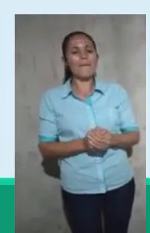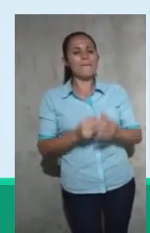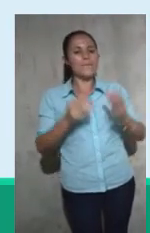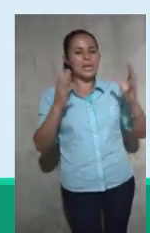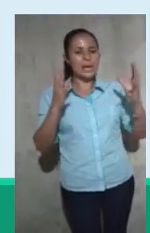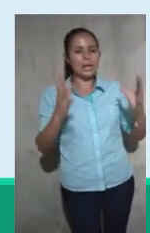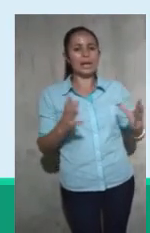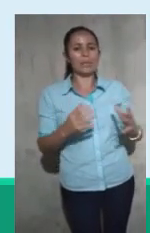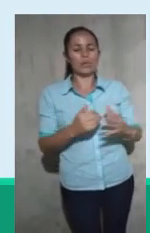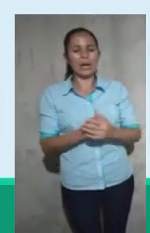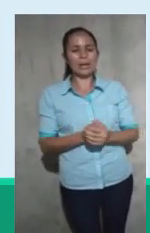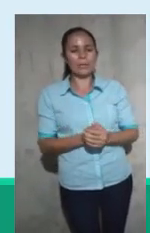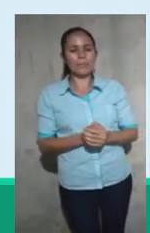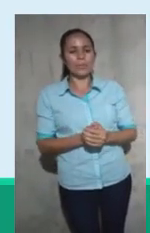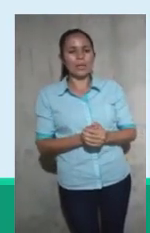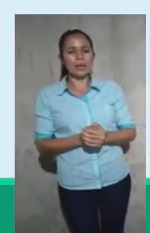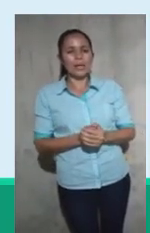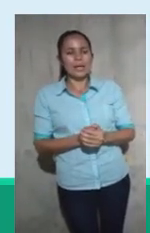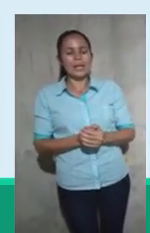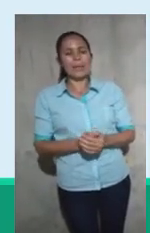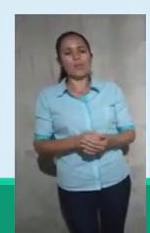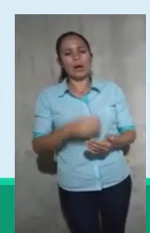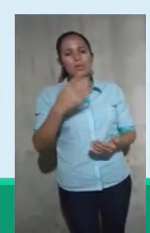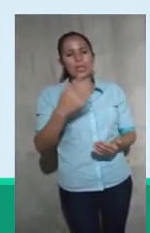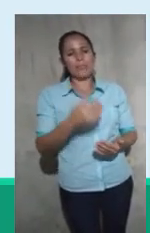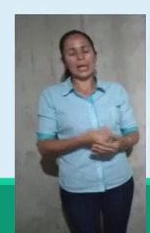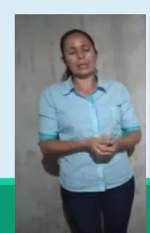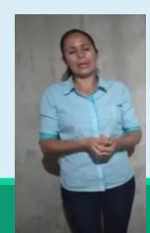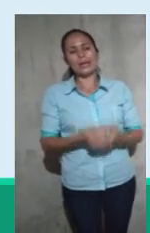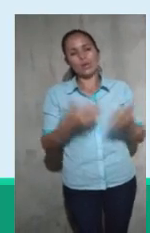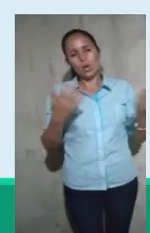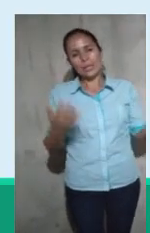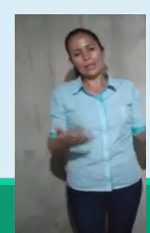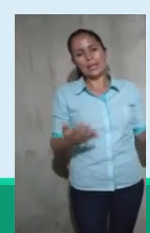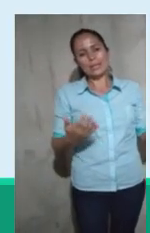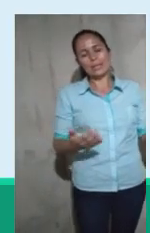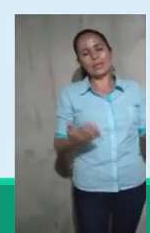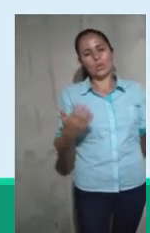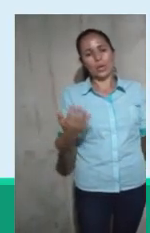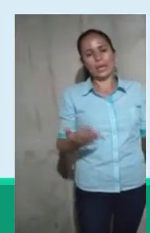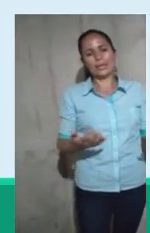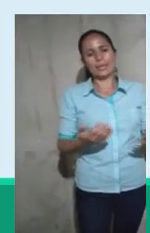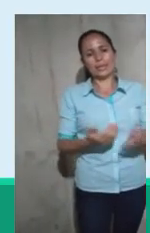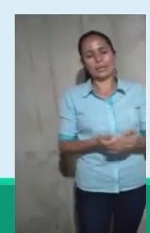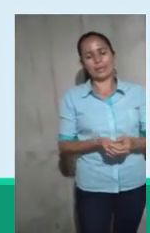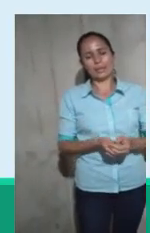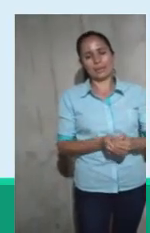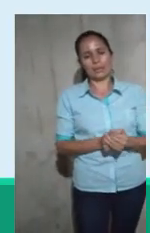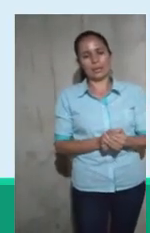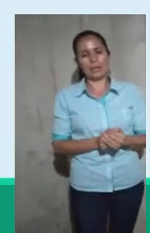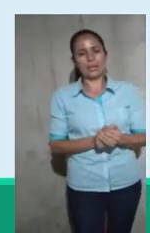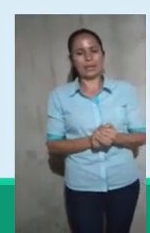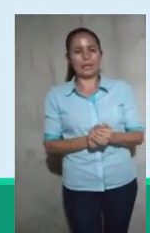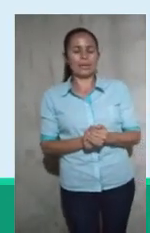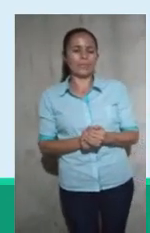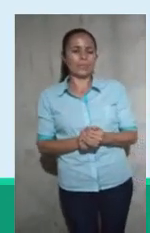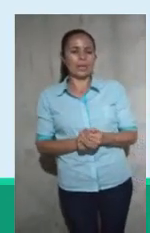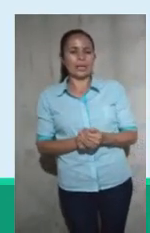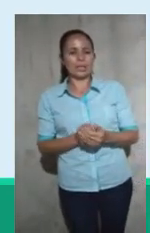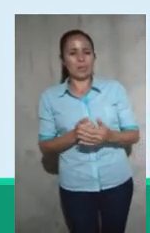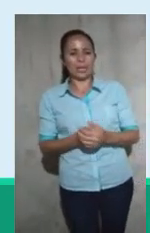vaya bien elaborada y que pongamos en práctica todas estas sugerencias que les